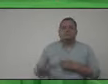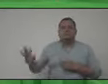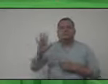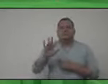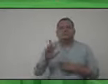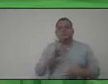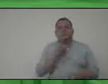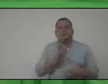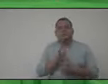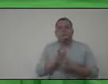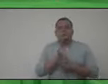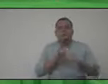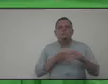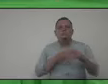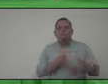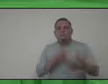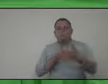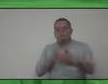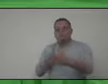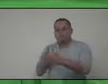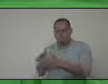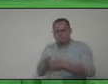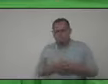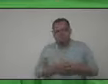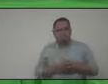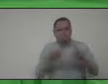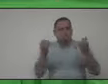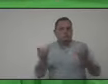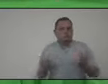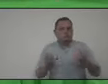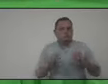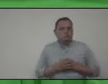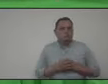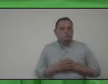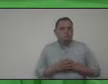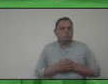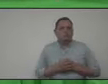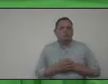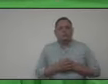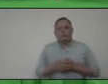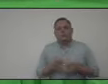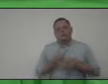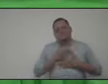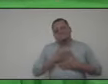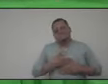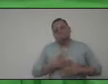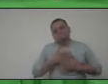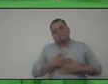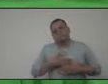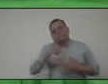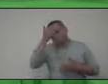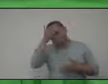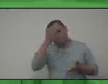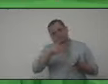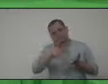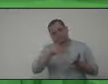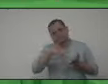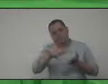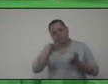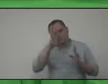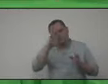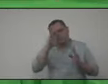órtesis, material de órtesis y prótesis, y por eso estamos pues un poquito de calma, estamos priorizando, estamos